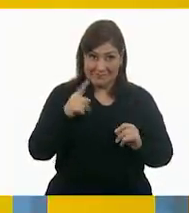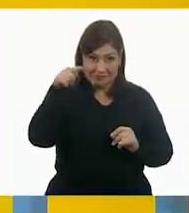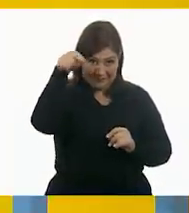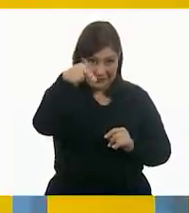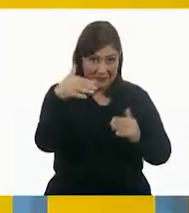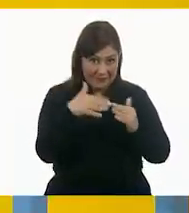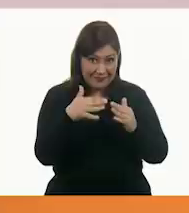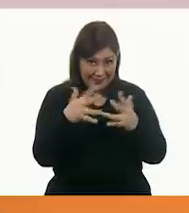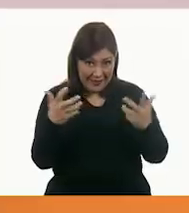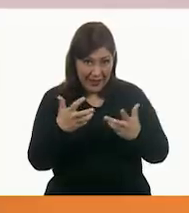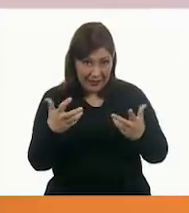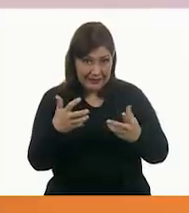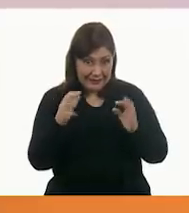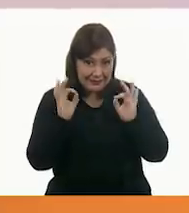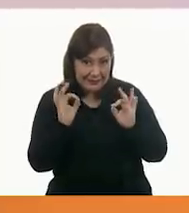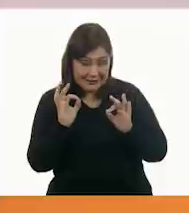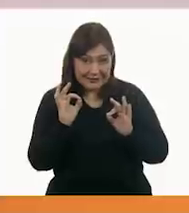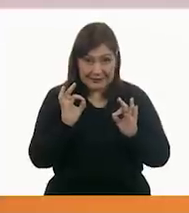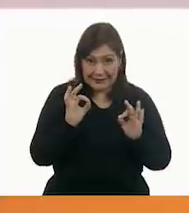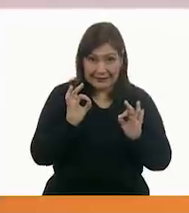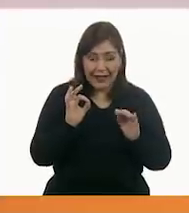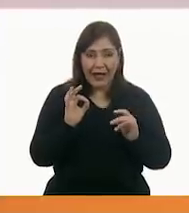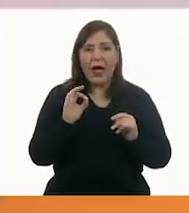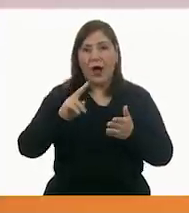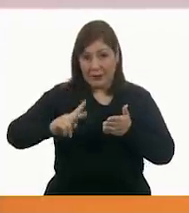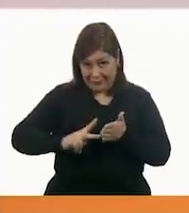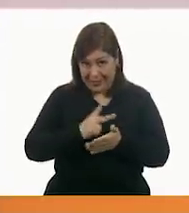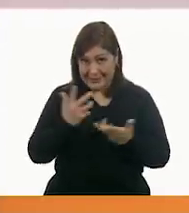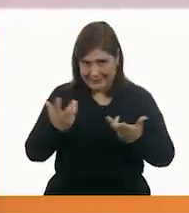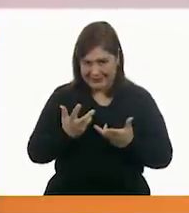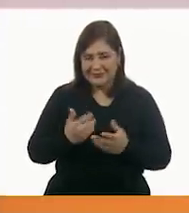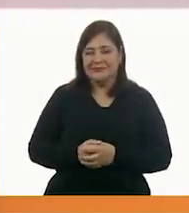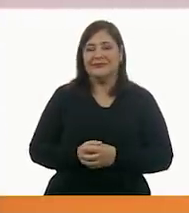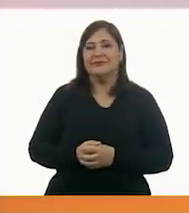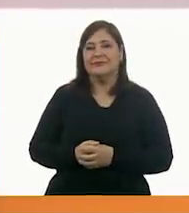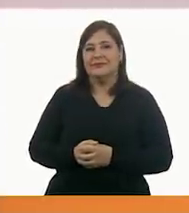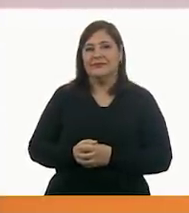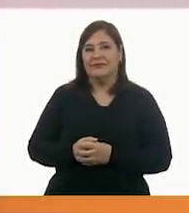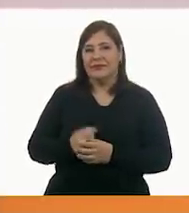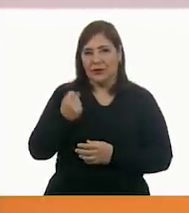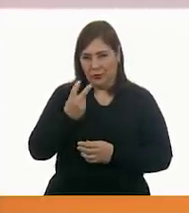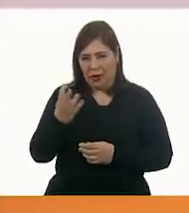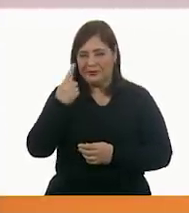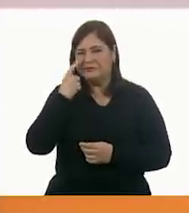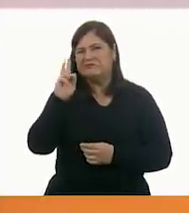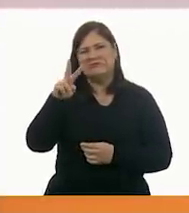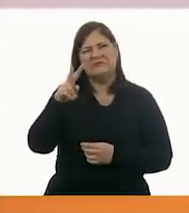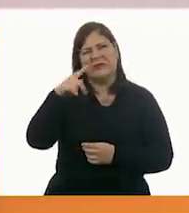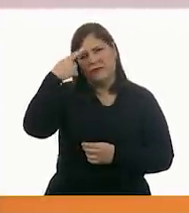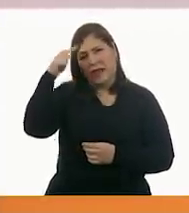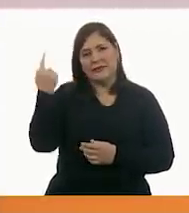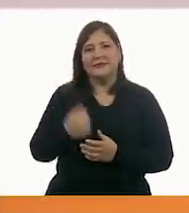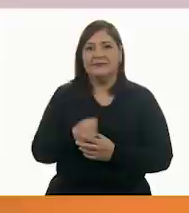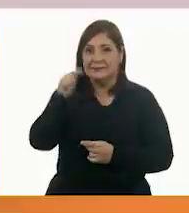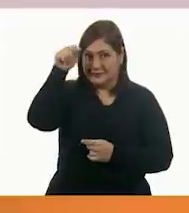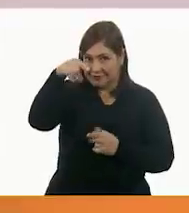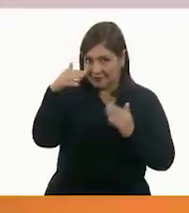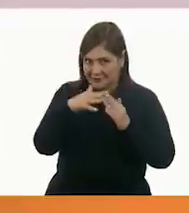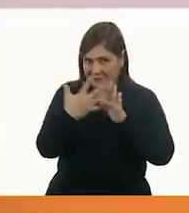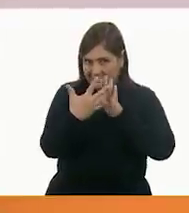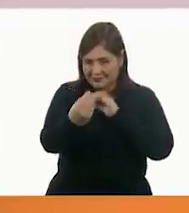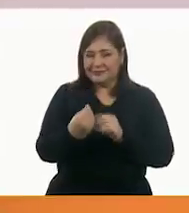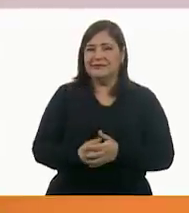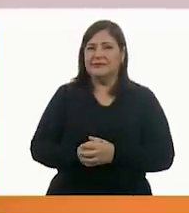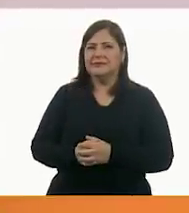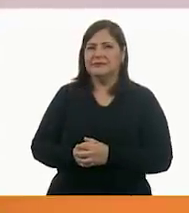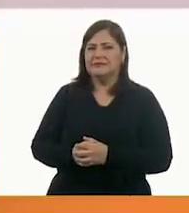casita? ¿Sí? ¿Lo hacemos una vez más? ¿Sí? ¿Juntas? Sí. Está muy sencilla. Vamos allá en casita. ¿Listos? Y